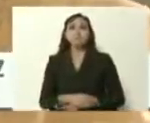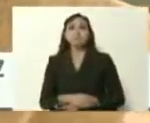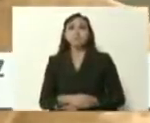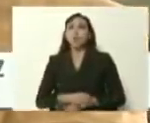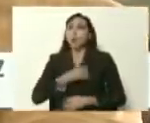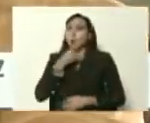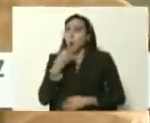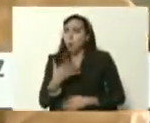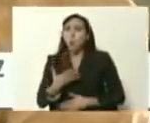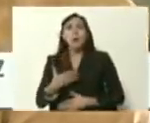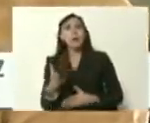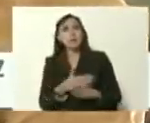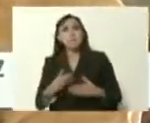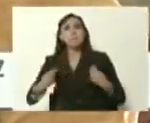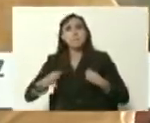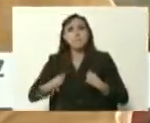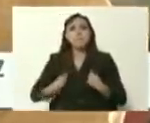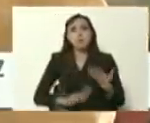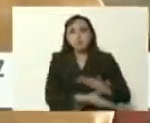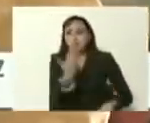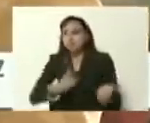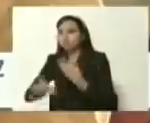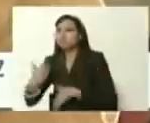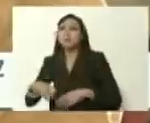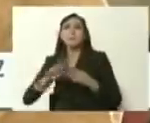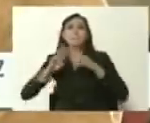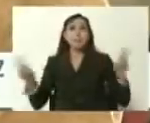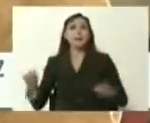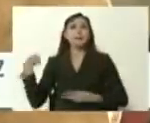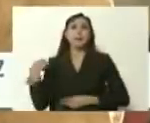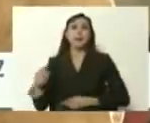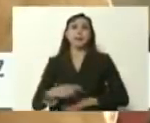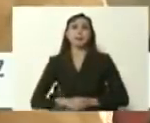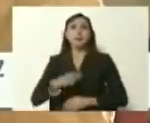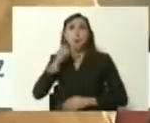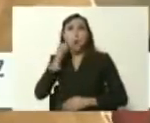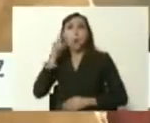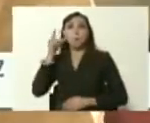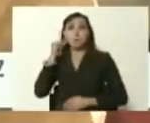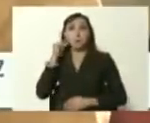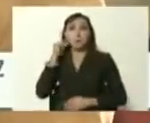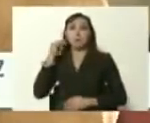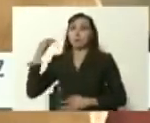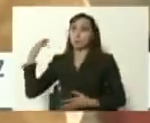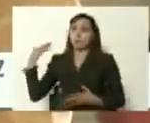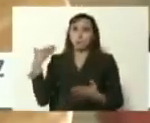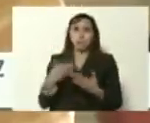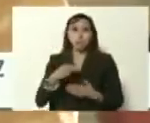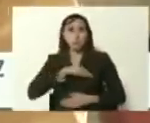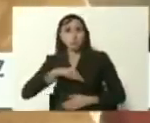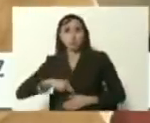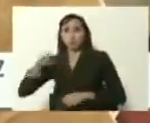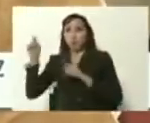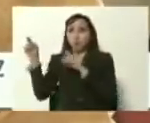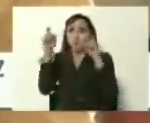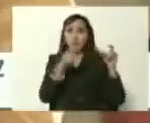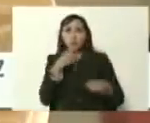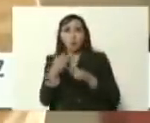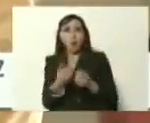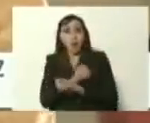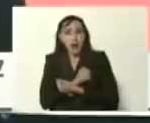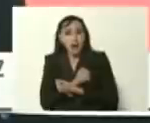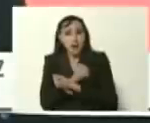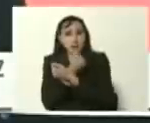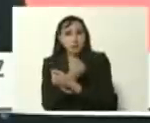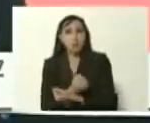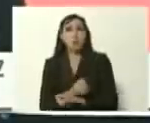buena convivencia, es que tengamos paz. Y los hombres y mujeres que durante muchos años hemos instruido a favor del amor, a